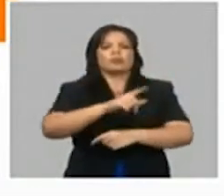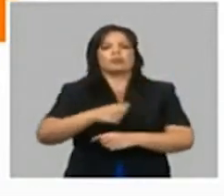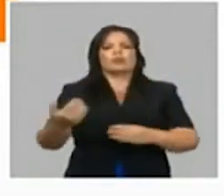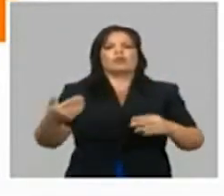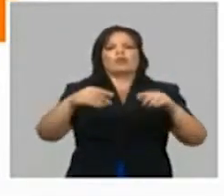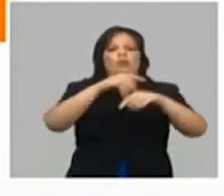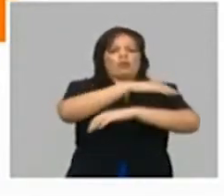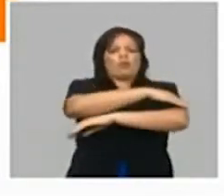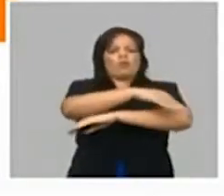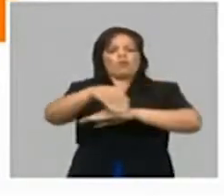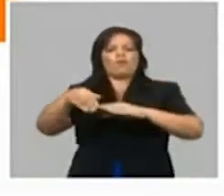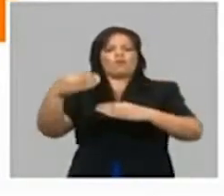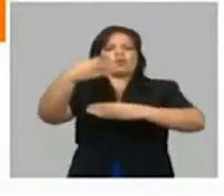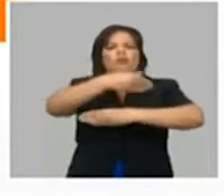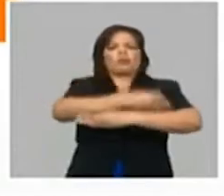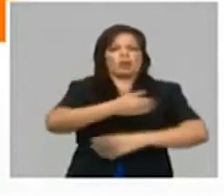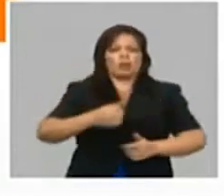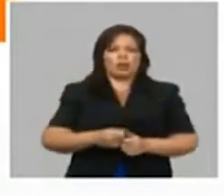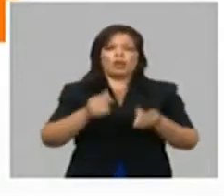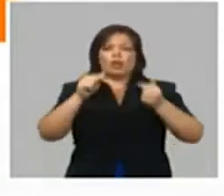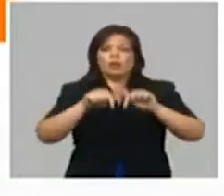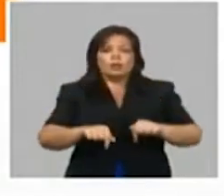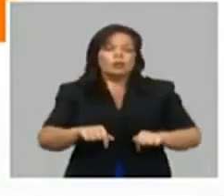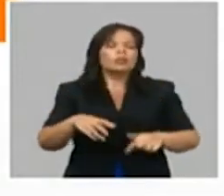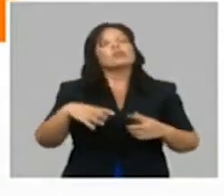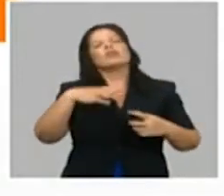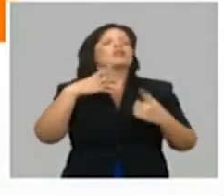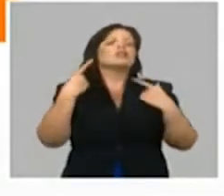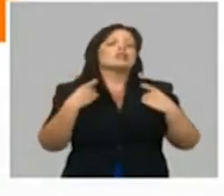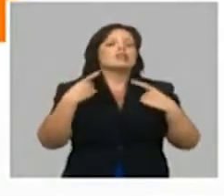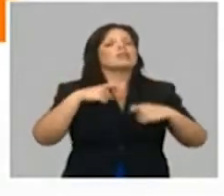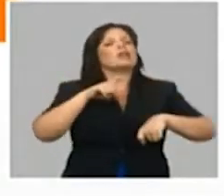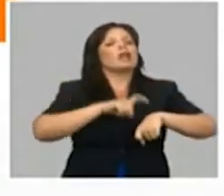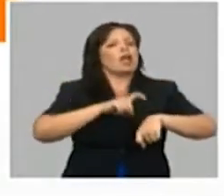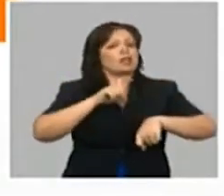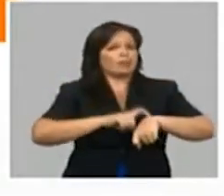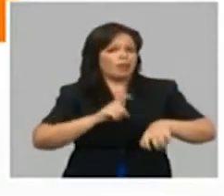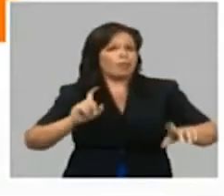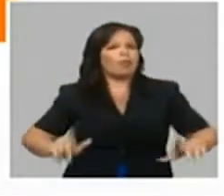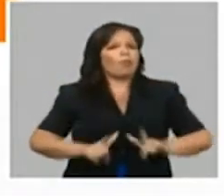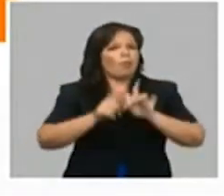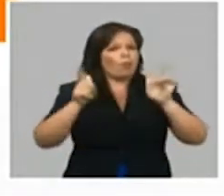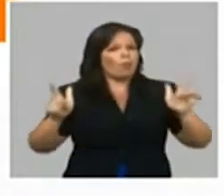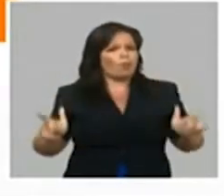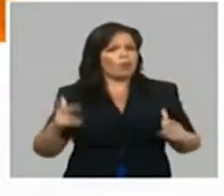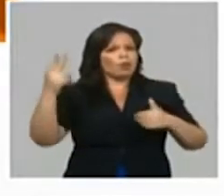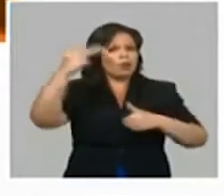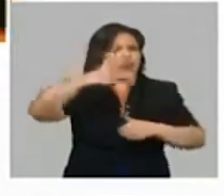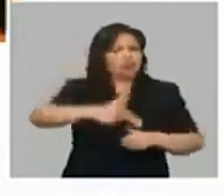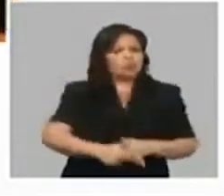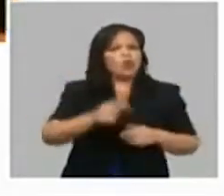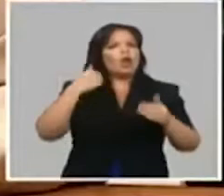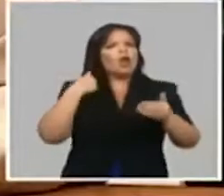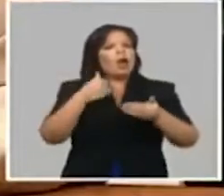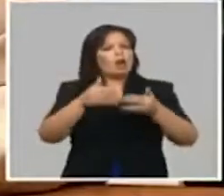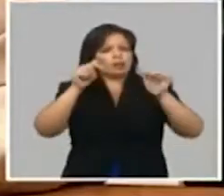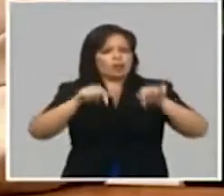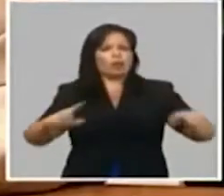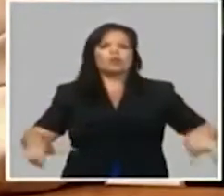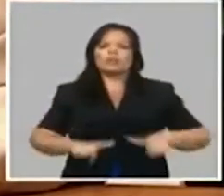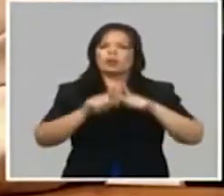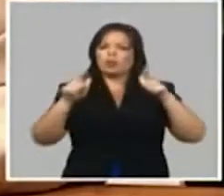riesgo, por lo tanto, esto le hemos dedicado mucho tiempo para garantizar esta tarea. Hasta ahora ha sido satisfactorio en todo este